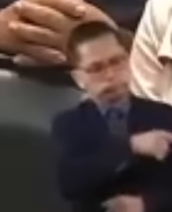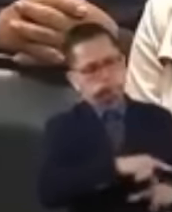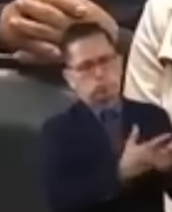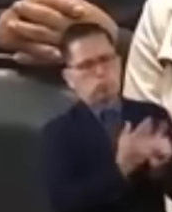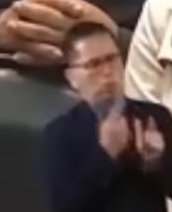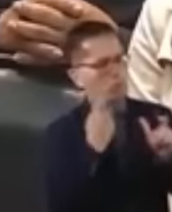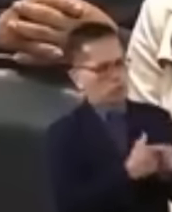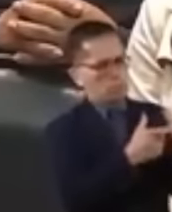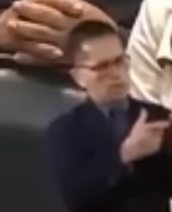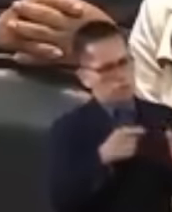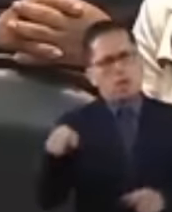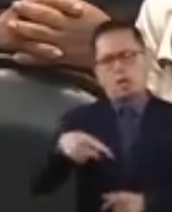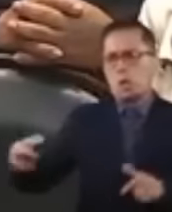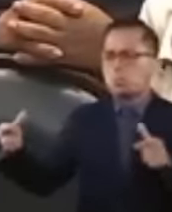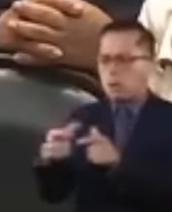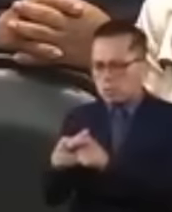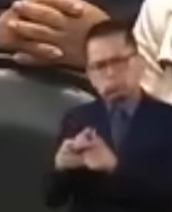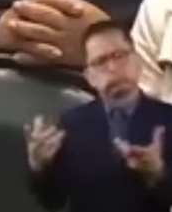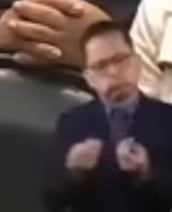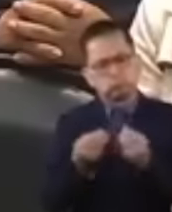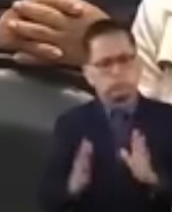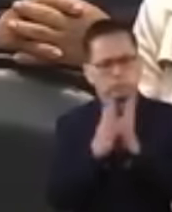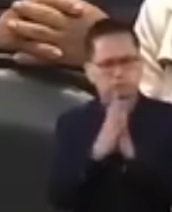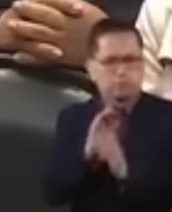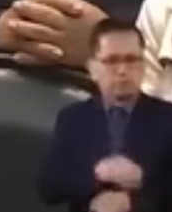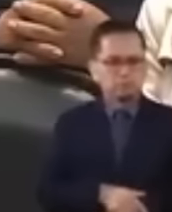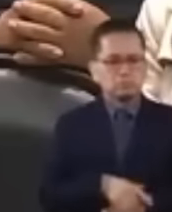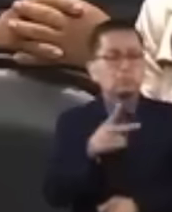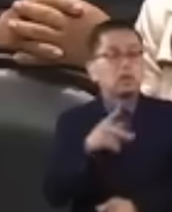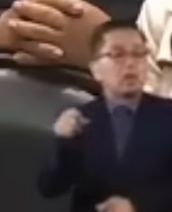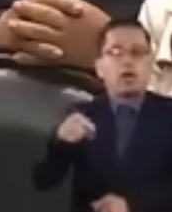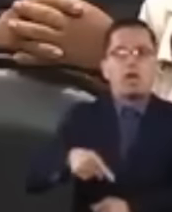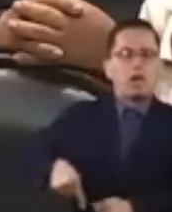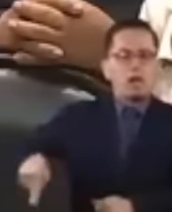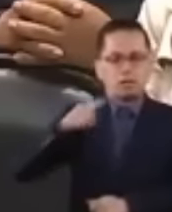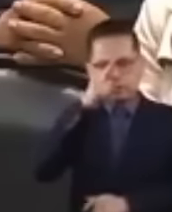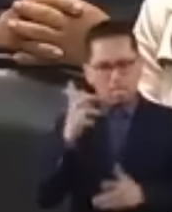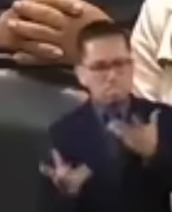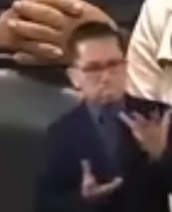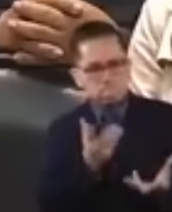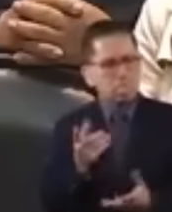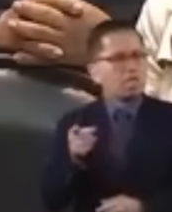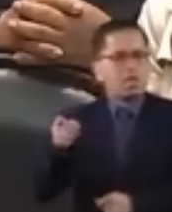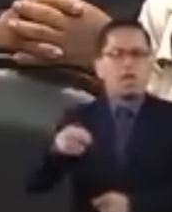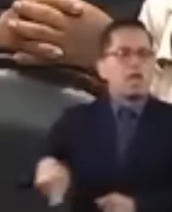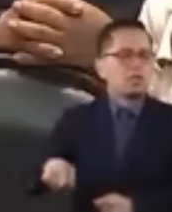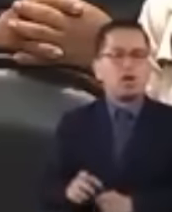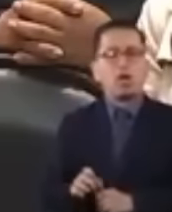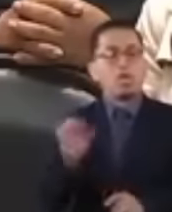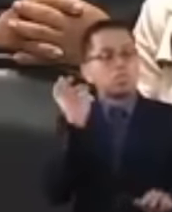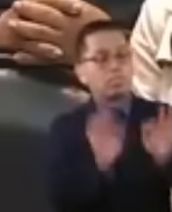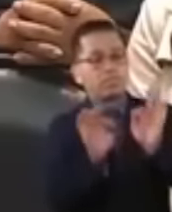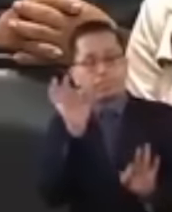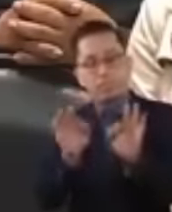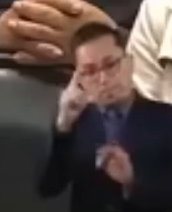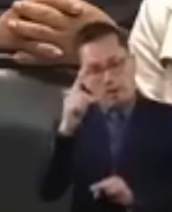su impotencia están tratando de desviar la atención por su voto en contra